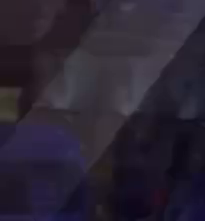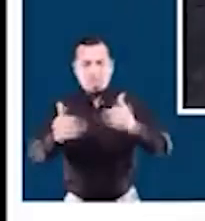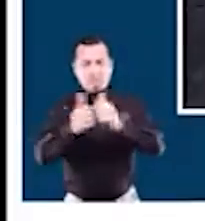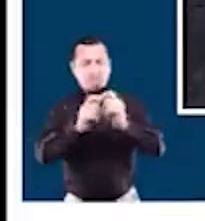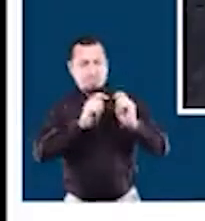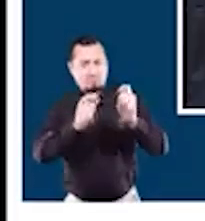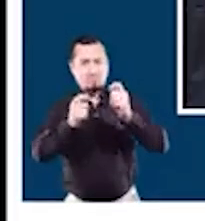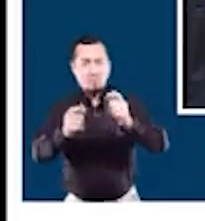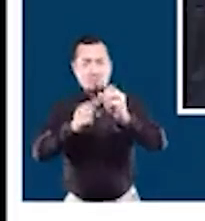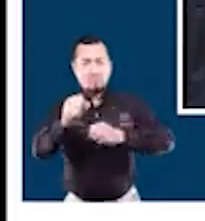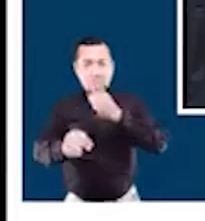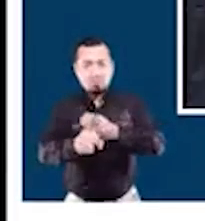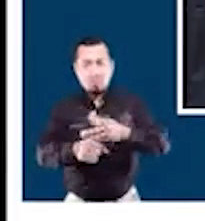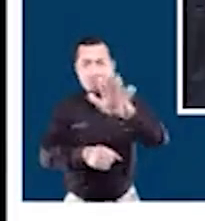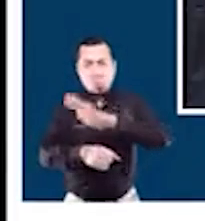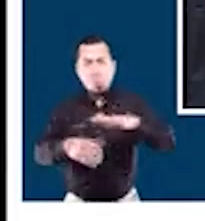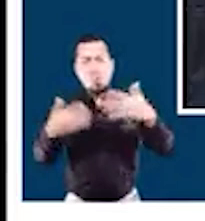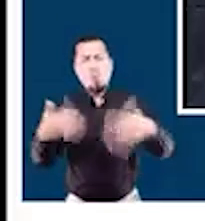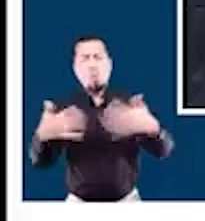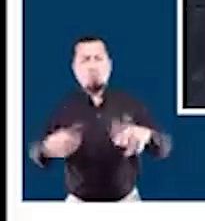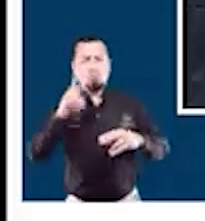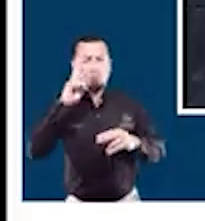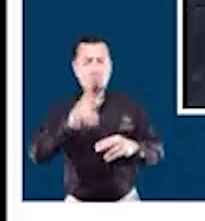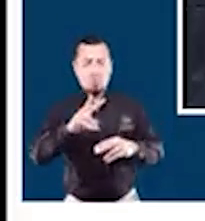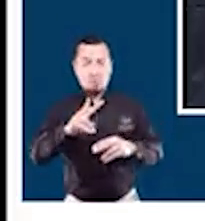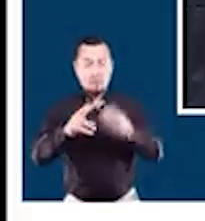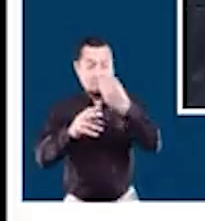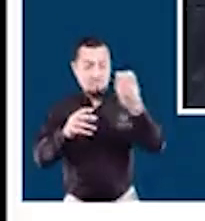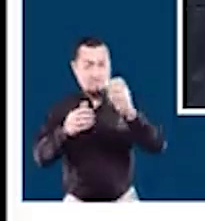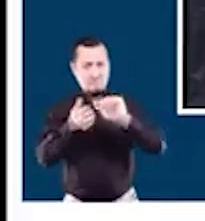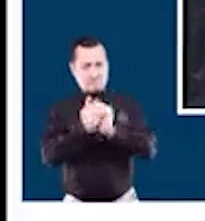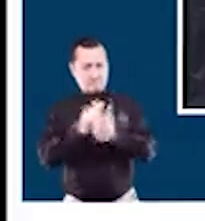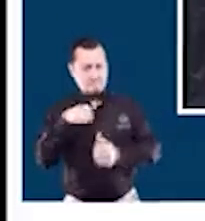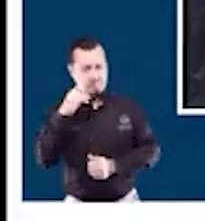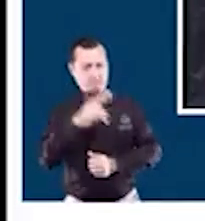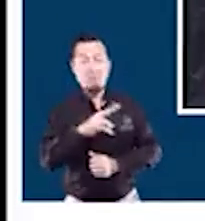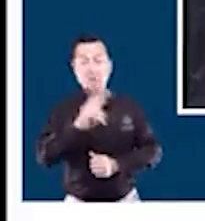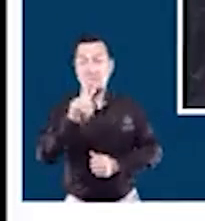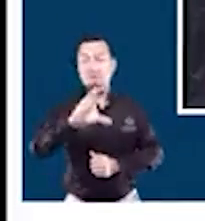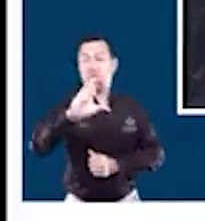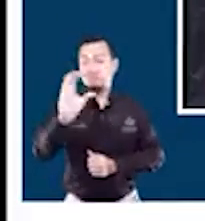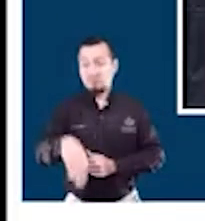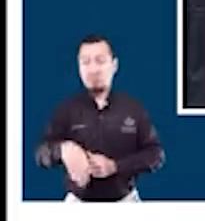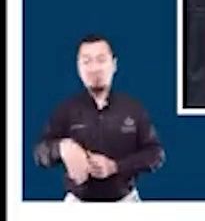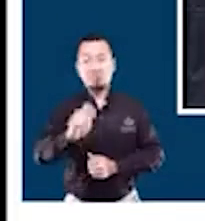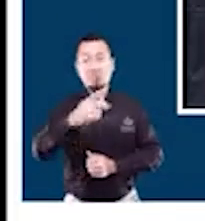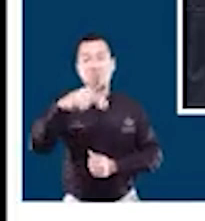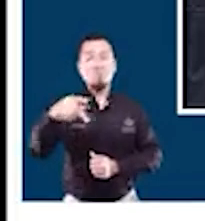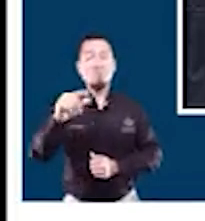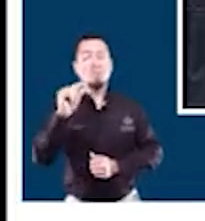información. La mañana de este martes 23 de enero de 2024 se llevó a cabo la sexta edición de la Copa Jalisco 2024,